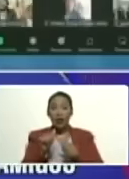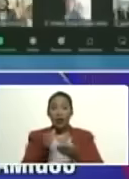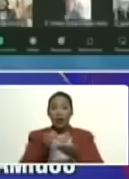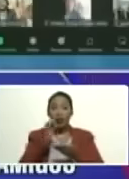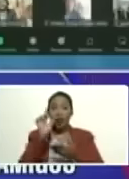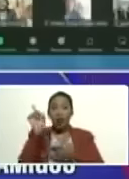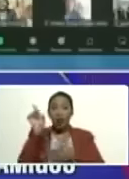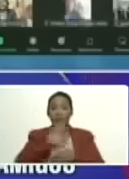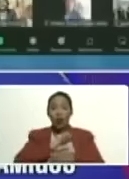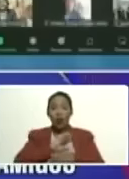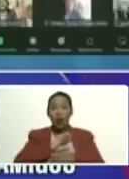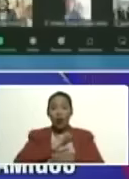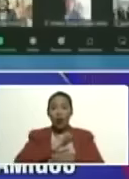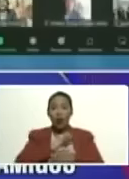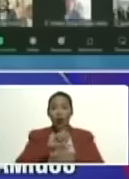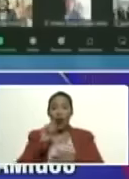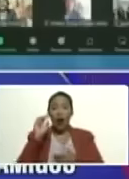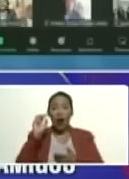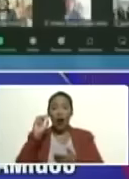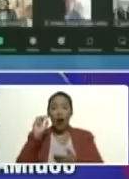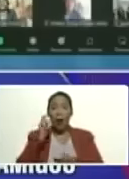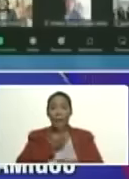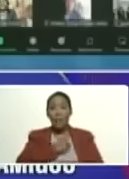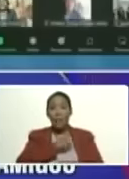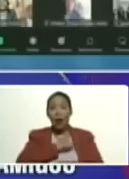allá en Madrid o en Barcelona